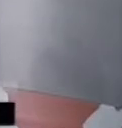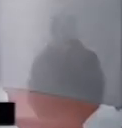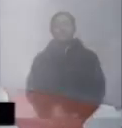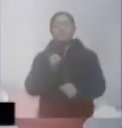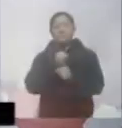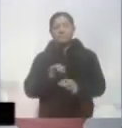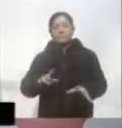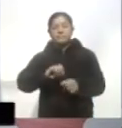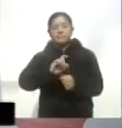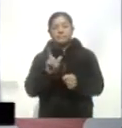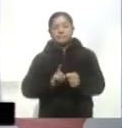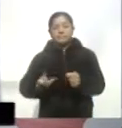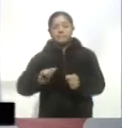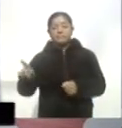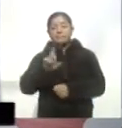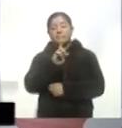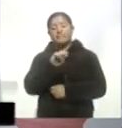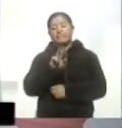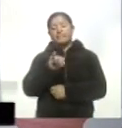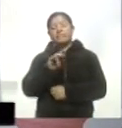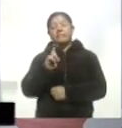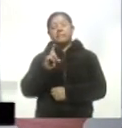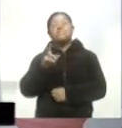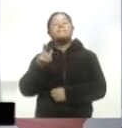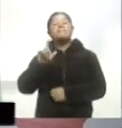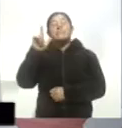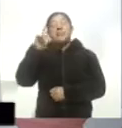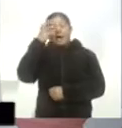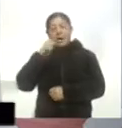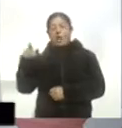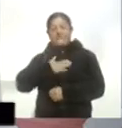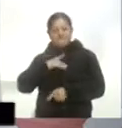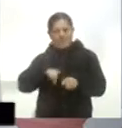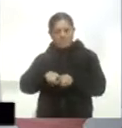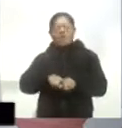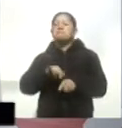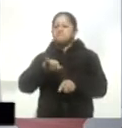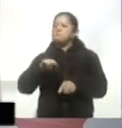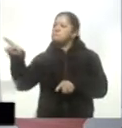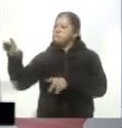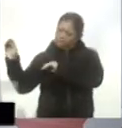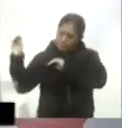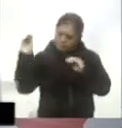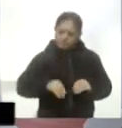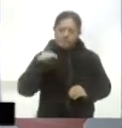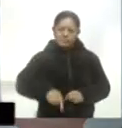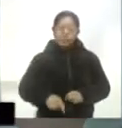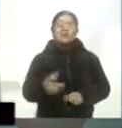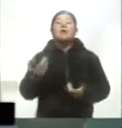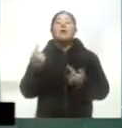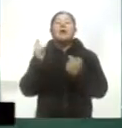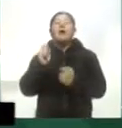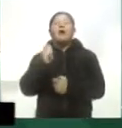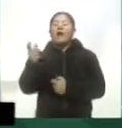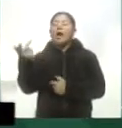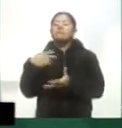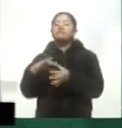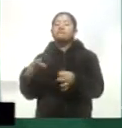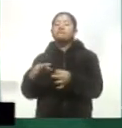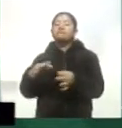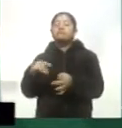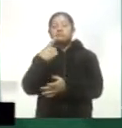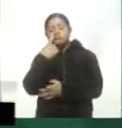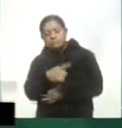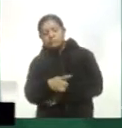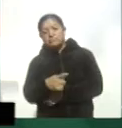En información nacional, que David León y mi hermano sean llamados a declarar, plantea el presidente López Obrador. El